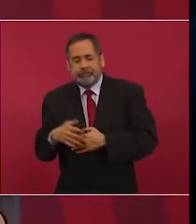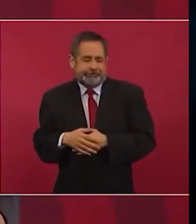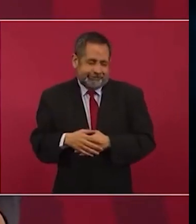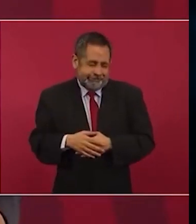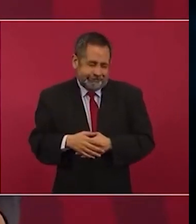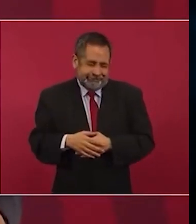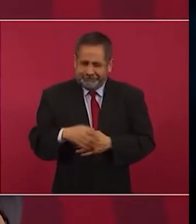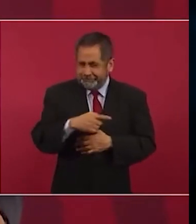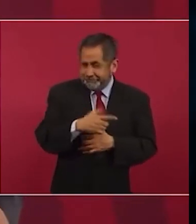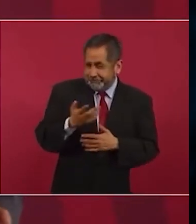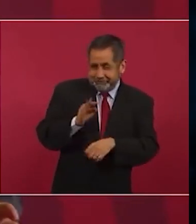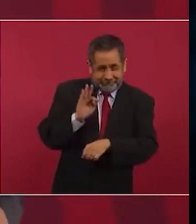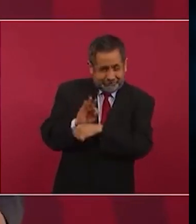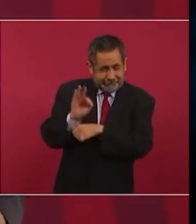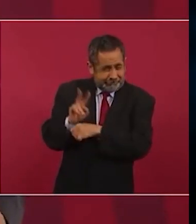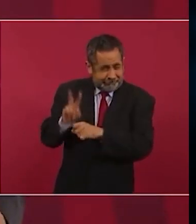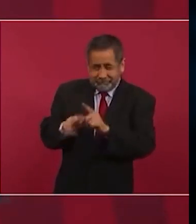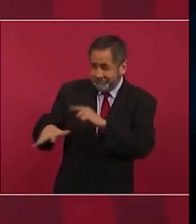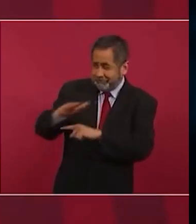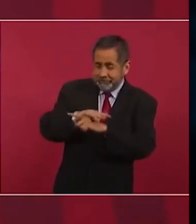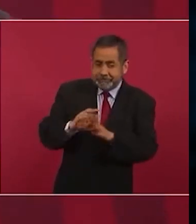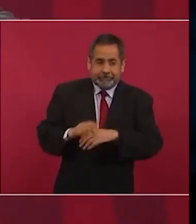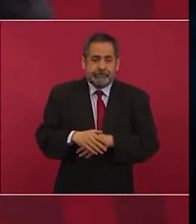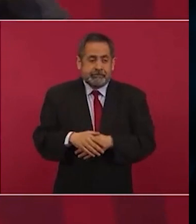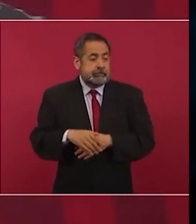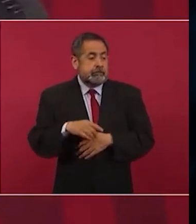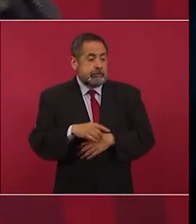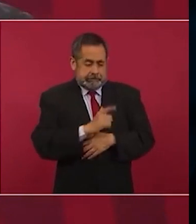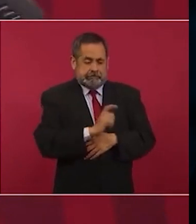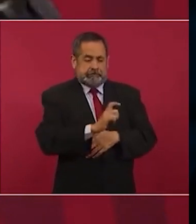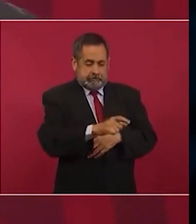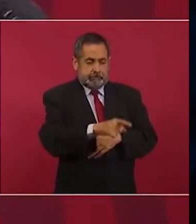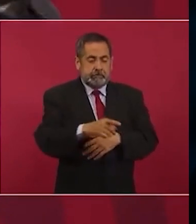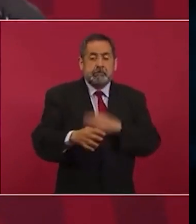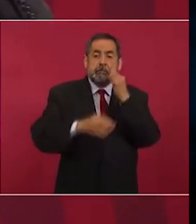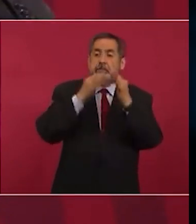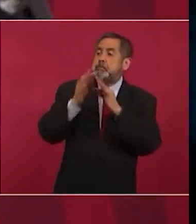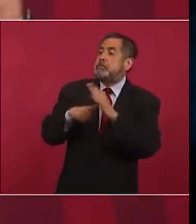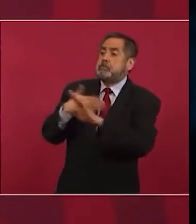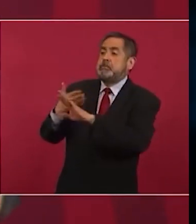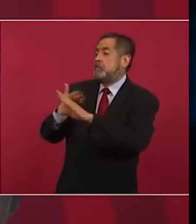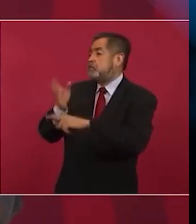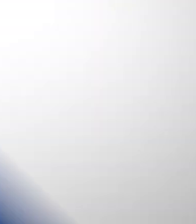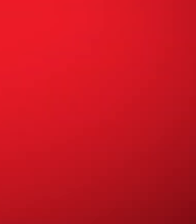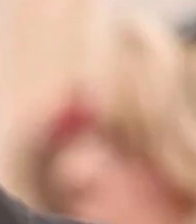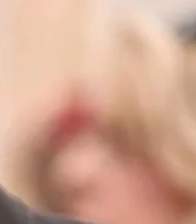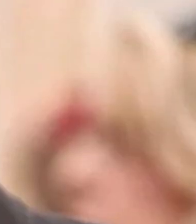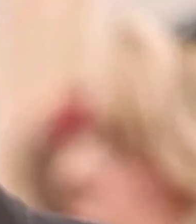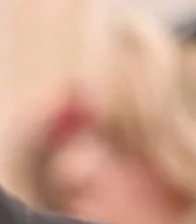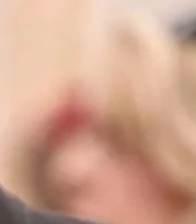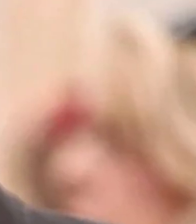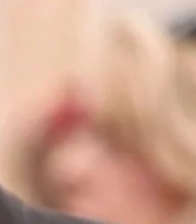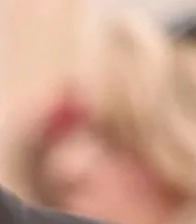la defensa del medio ambiente que empieza en una campaña contras del tren más el